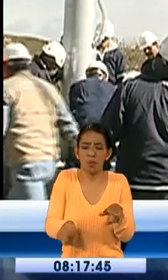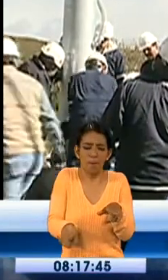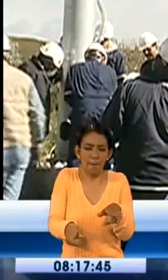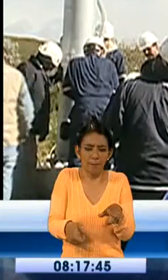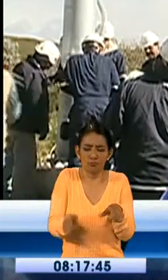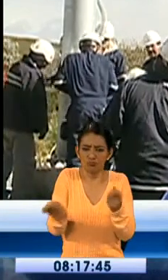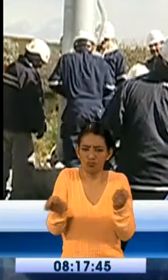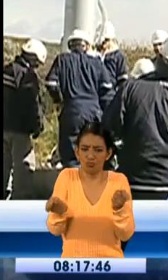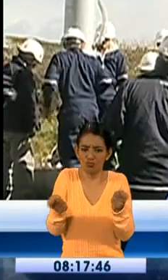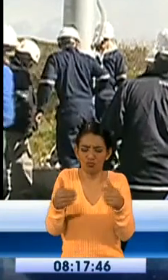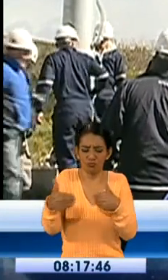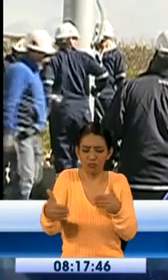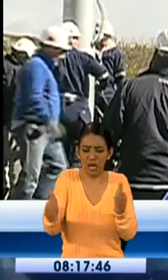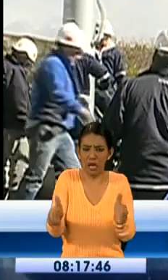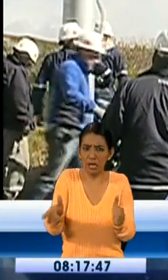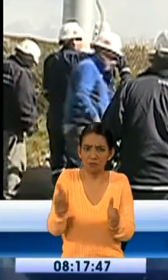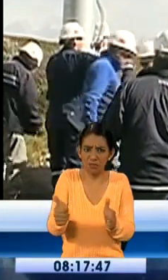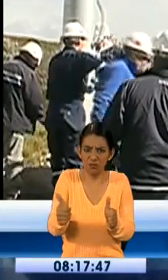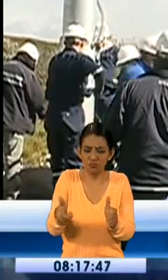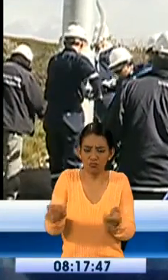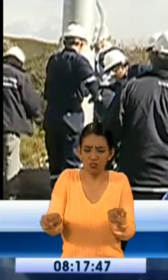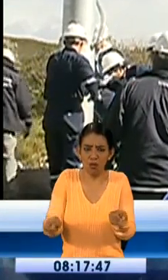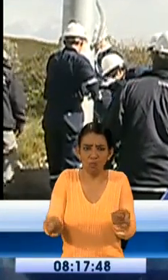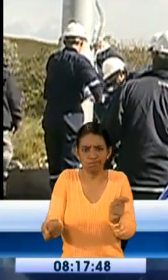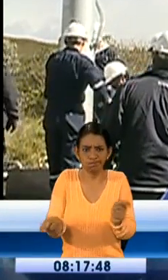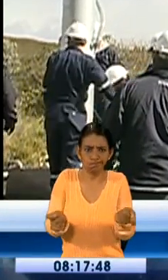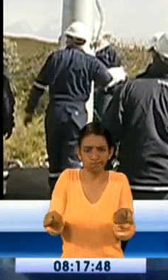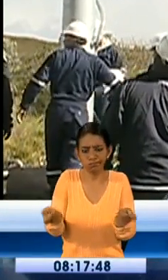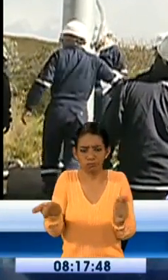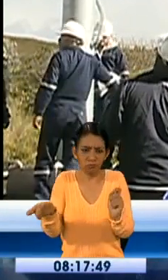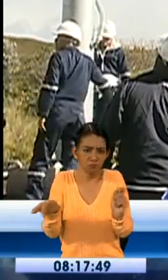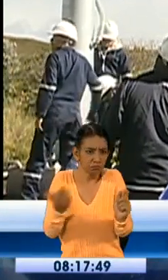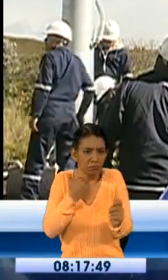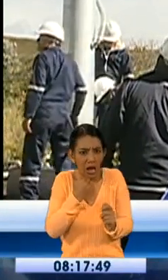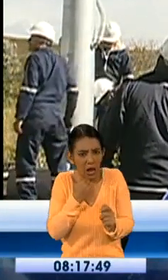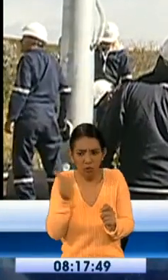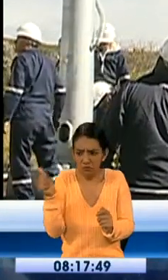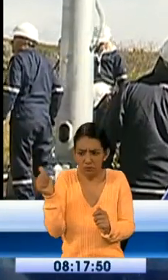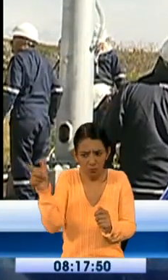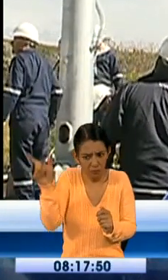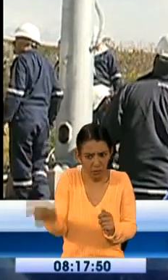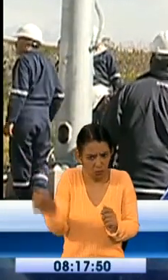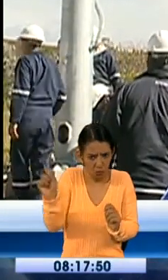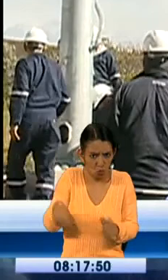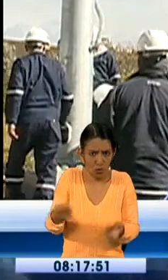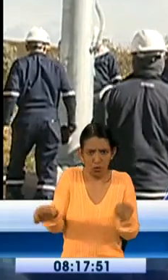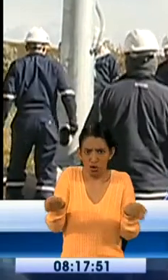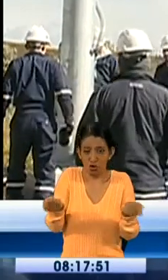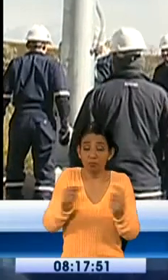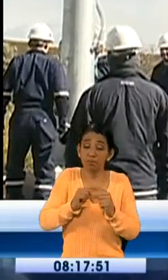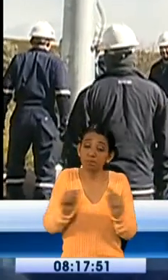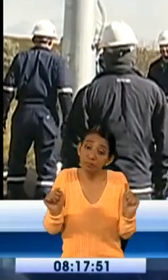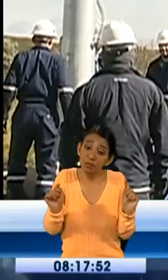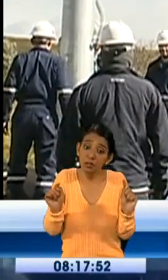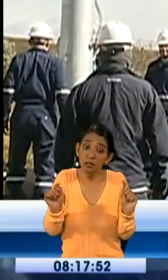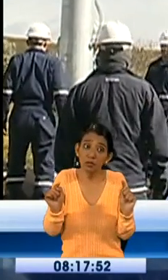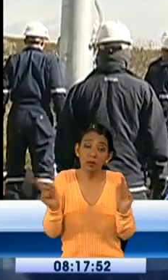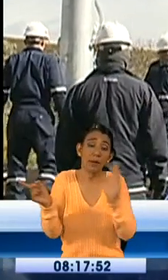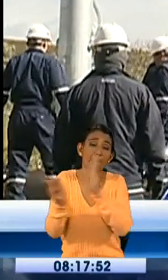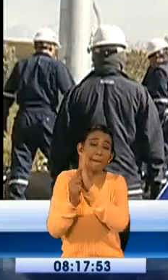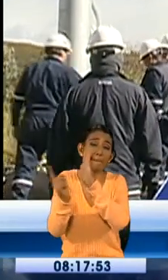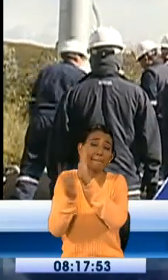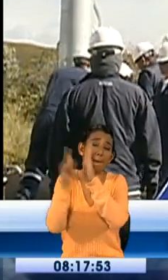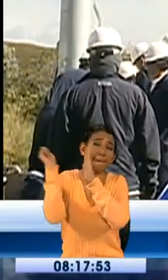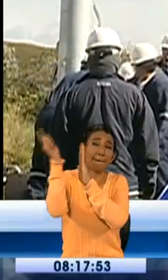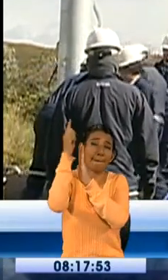desde una caja que tiene aquí el control por cualquiera de los moradores. Pero la sirena normalmente no solo